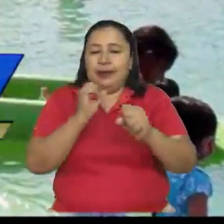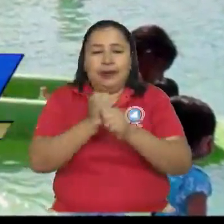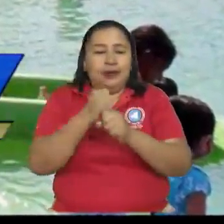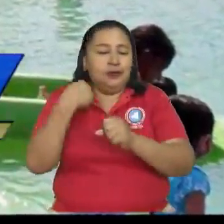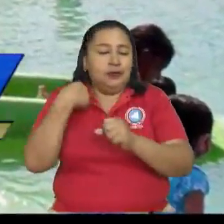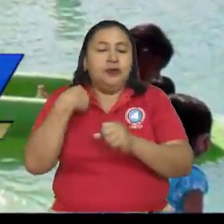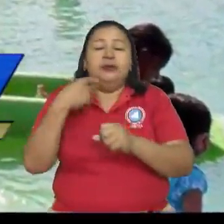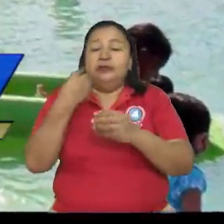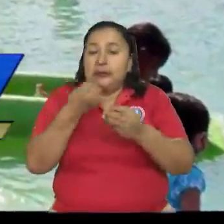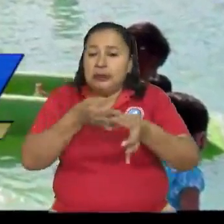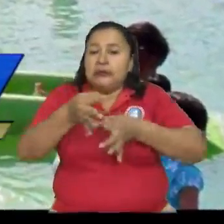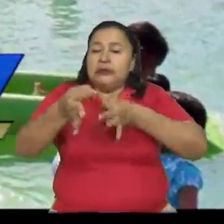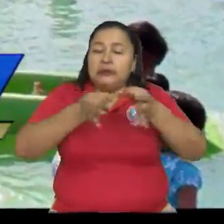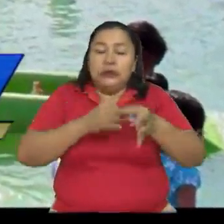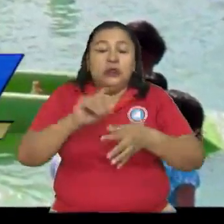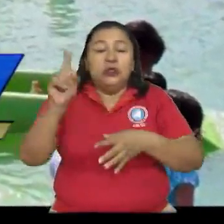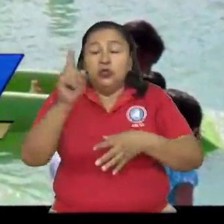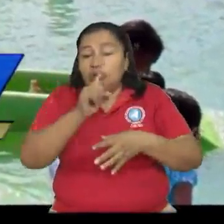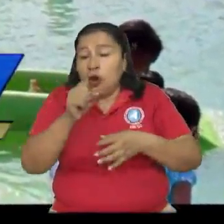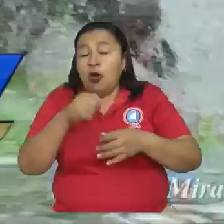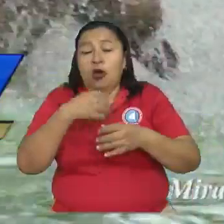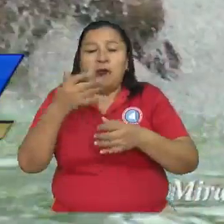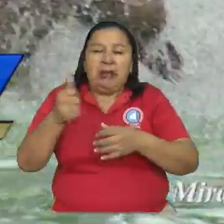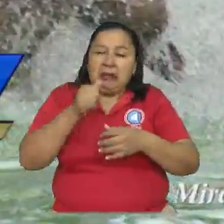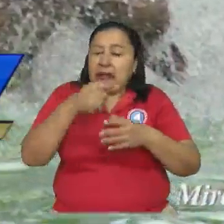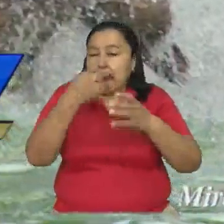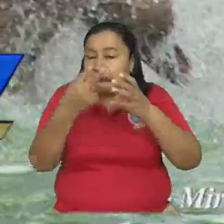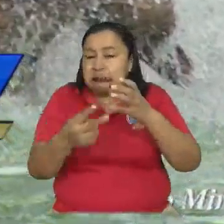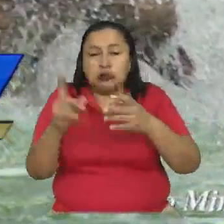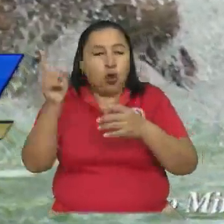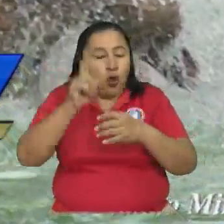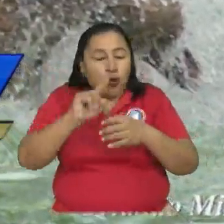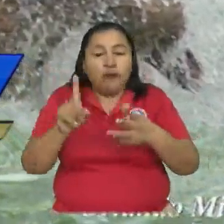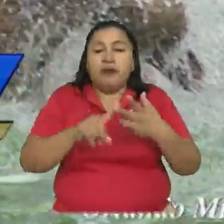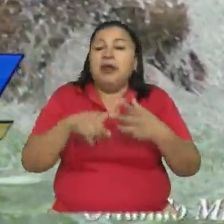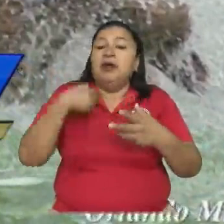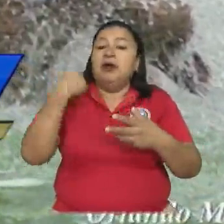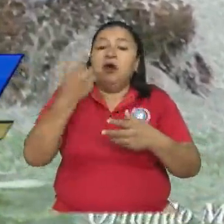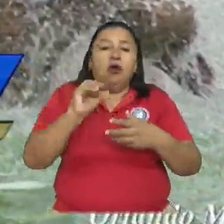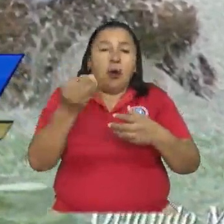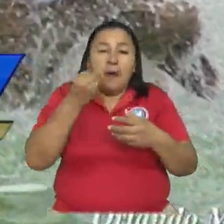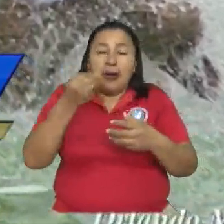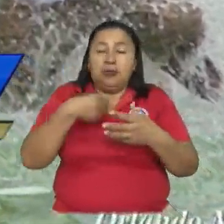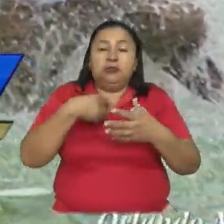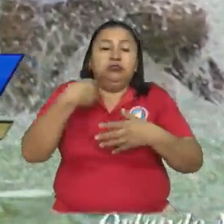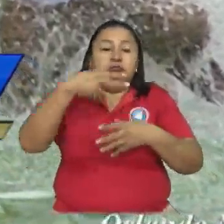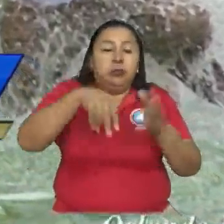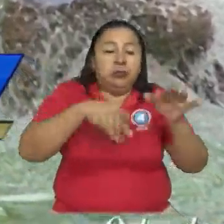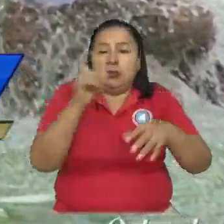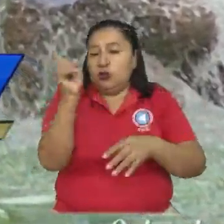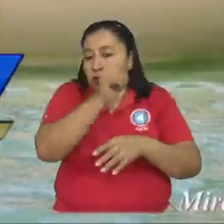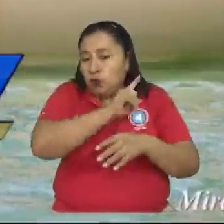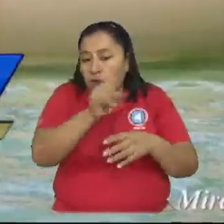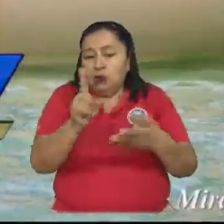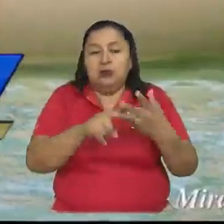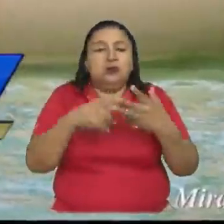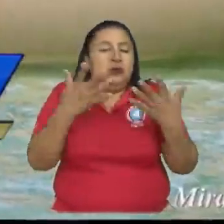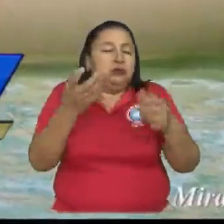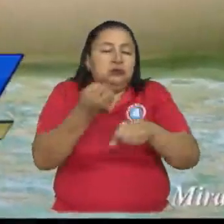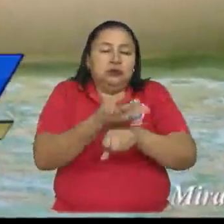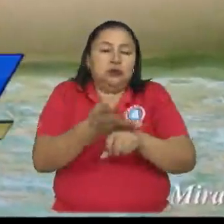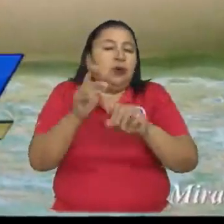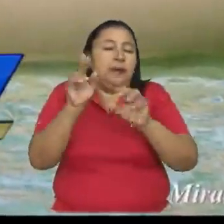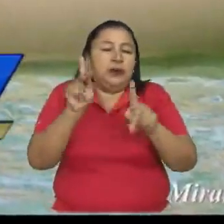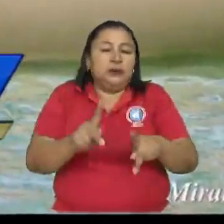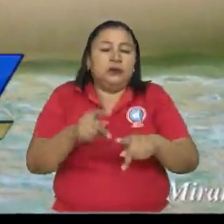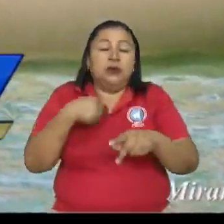esas conciencias para evitar que las familias nicaragüenses tengan que lamentar, ¿verdad?, la pérdida de alguna vida